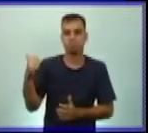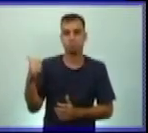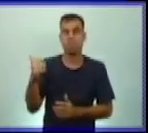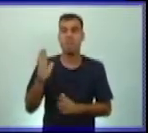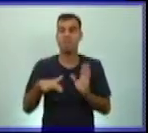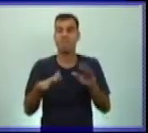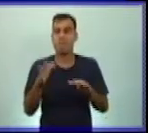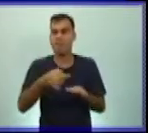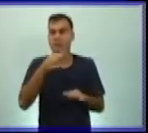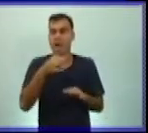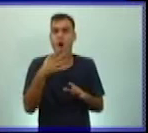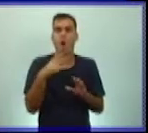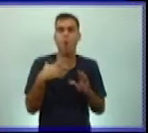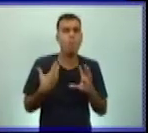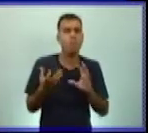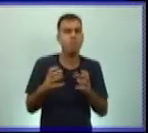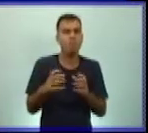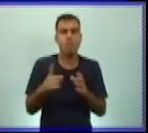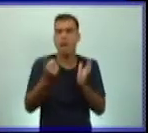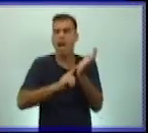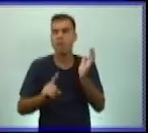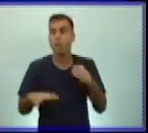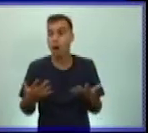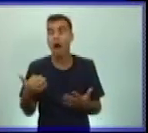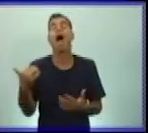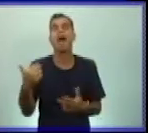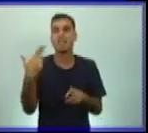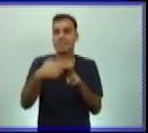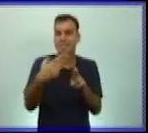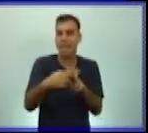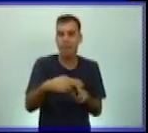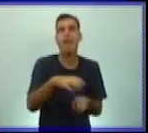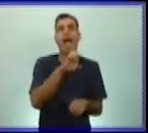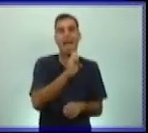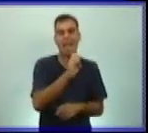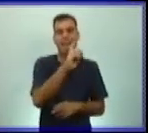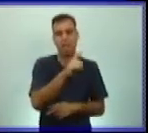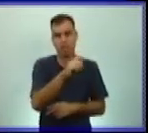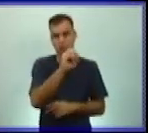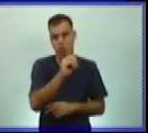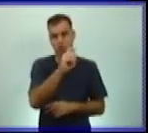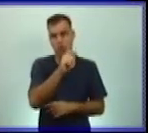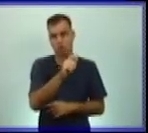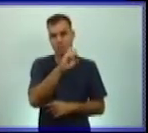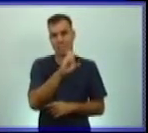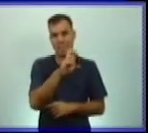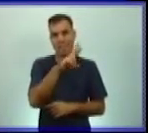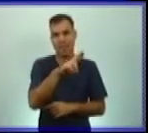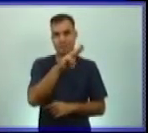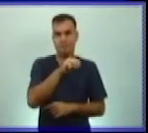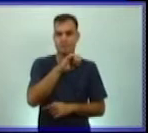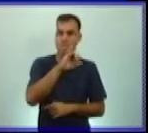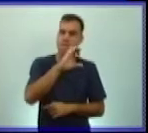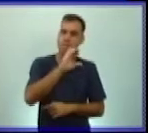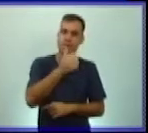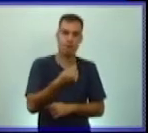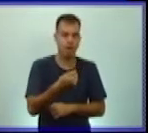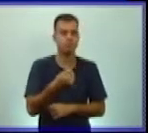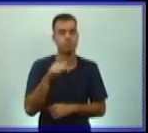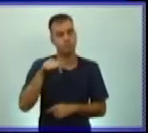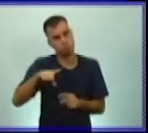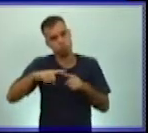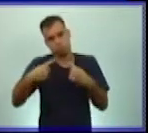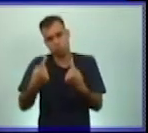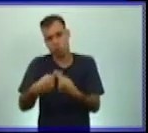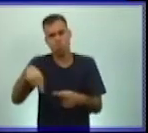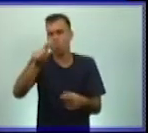criterio energético, podemos decir que es una reacción exotérmica. Ahora, en sentido general, no hace